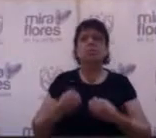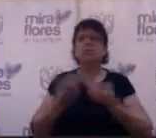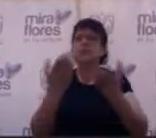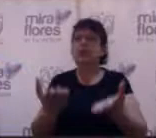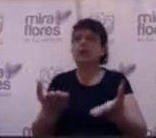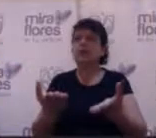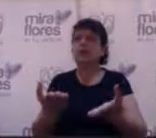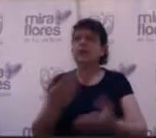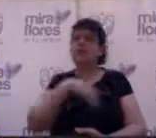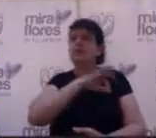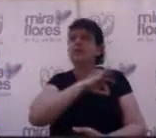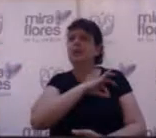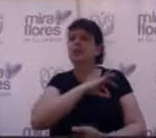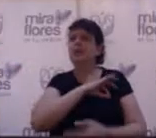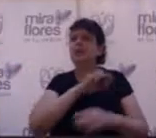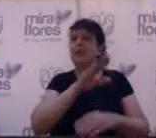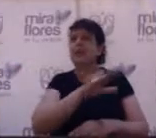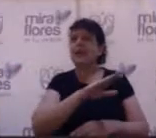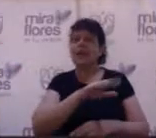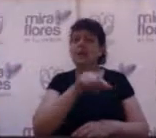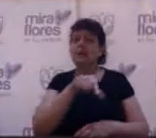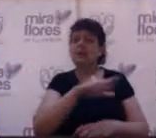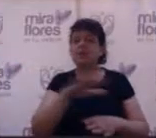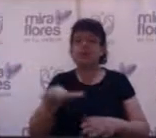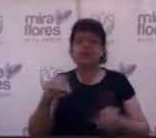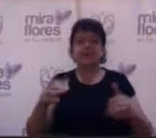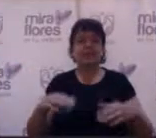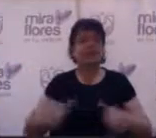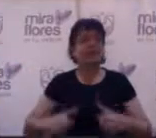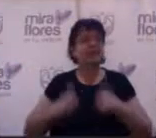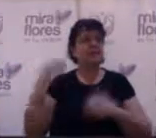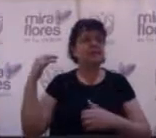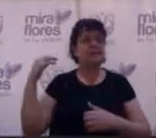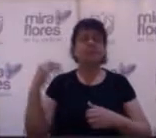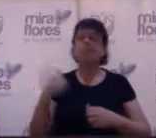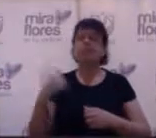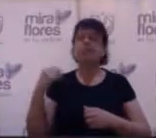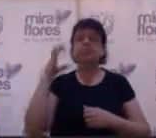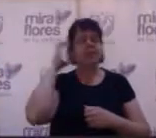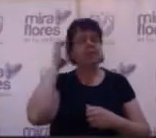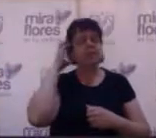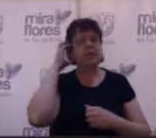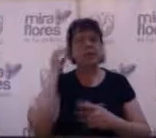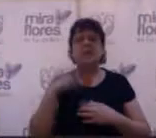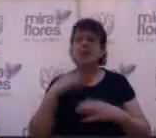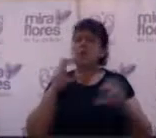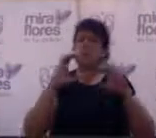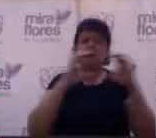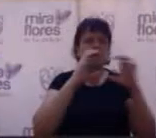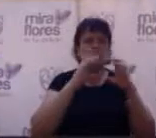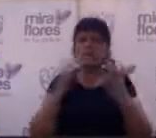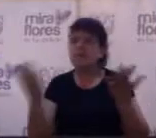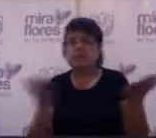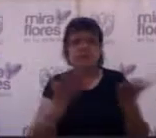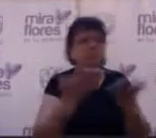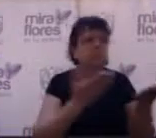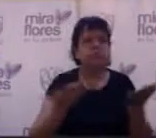los vecinos puntuales miraflorinos y conversando con la gente se sentía contenta de cómo se